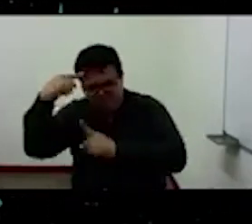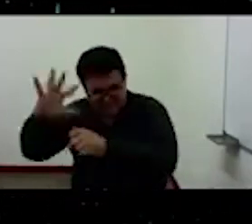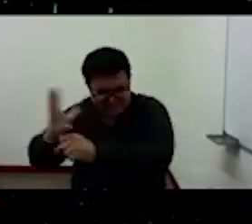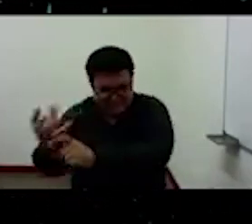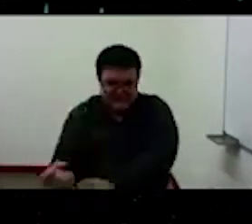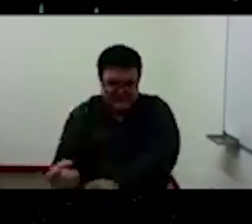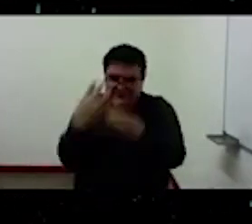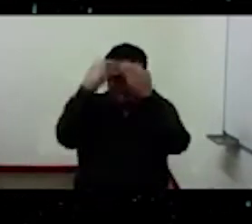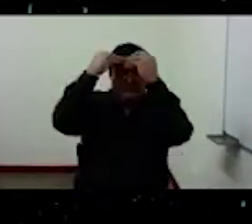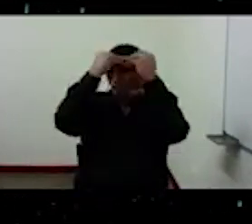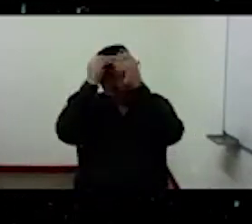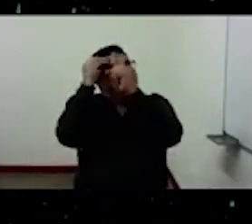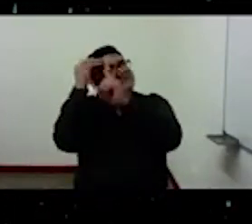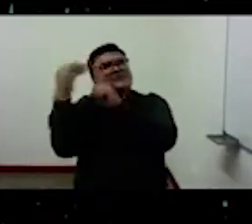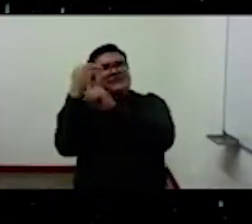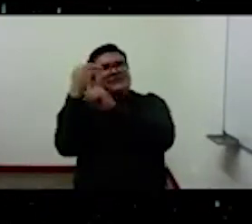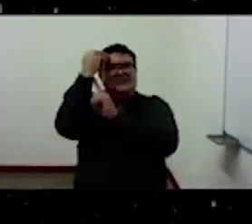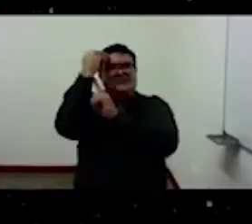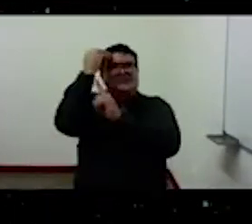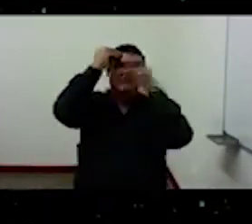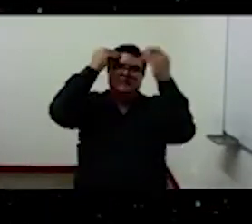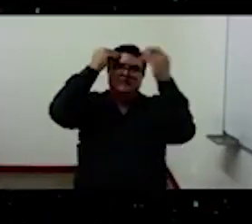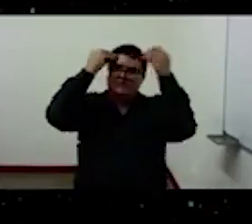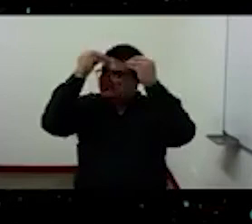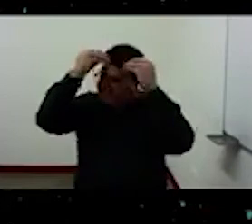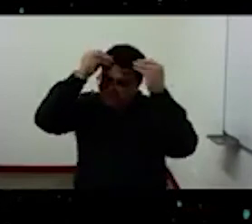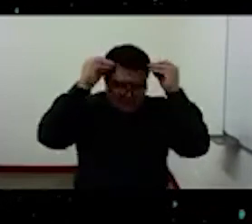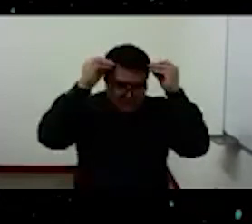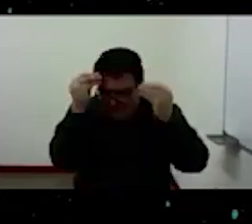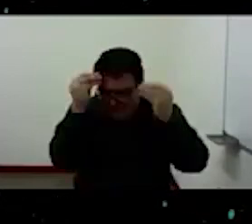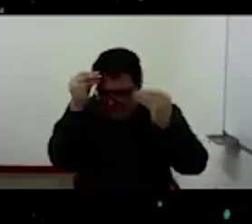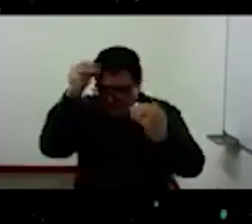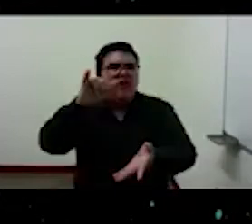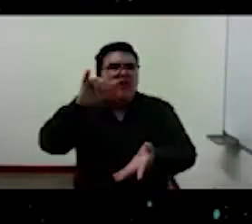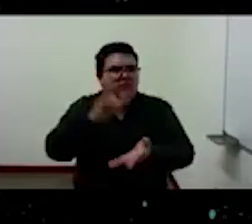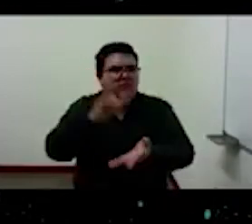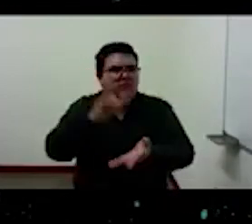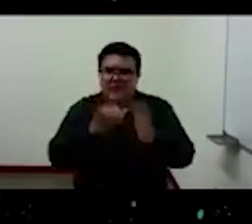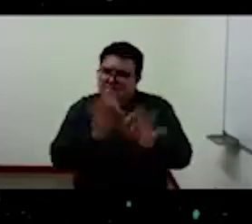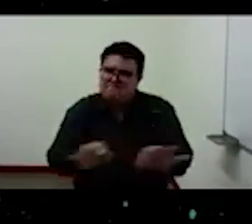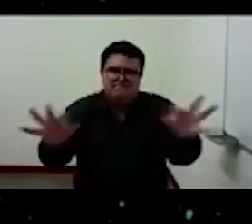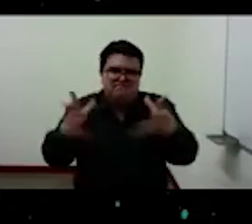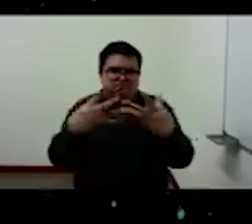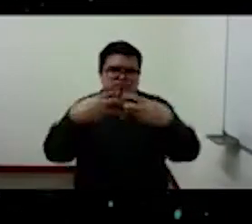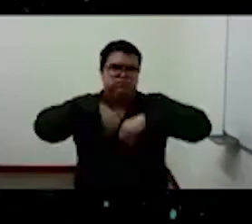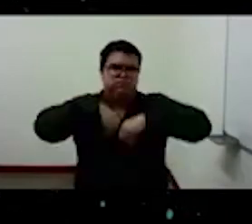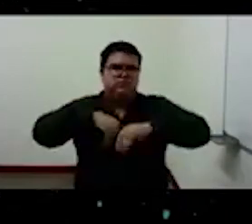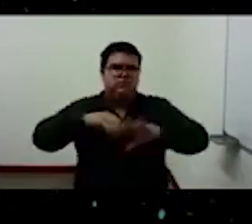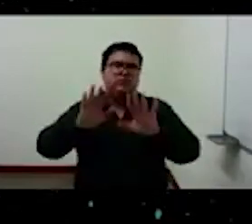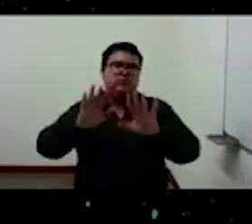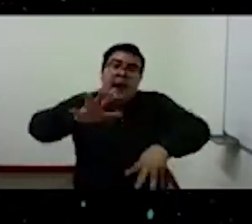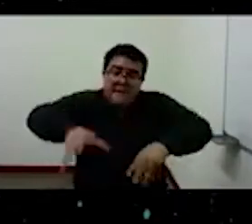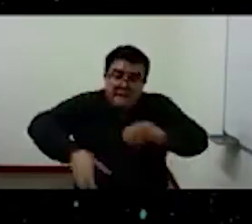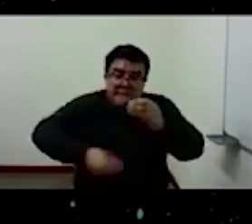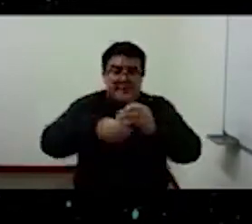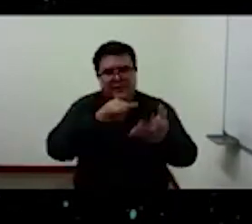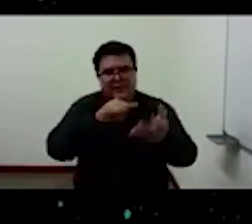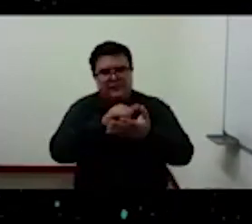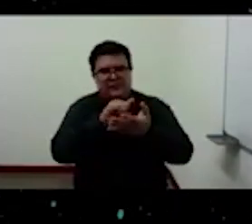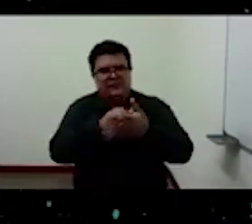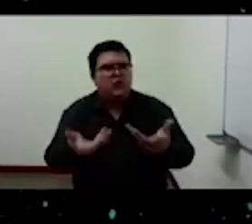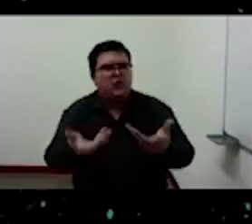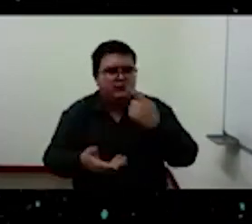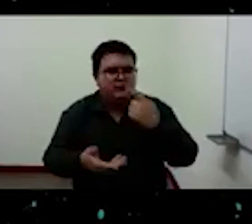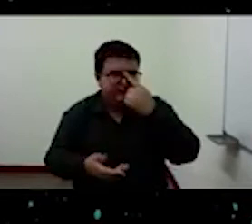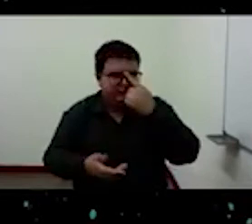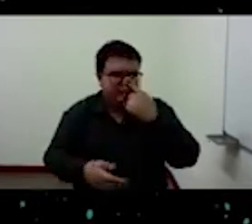Entonces, ahí el logos se ve necesariamente implicado. También es una especie de